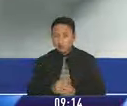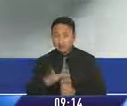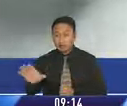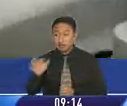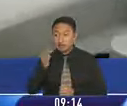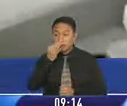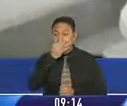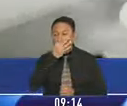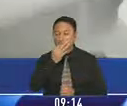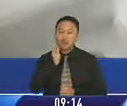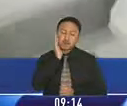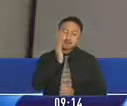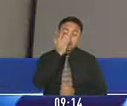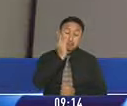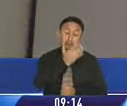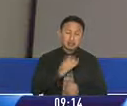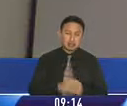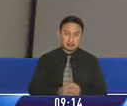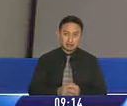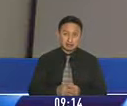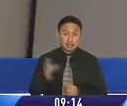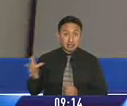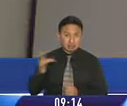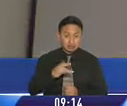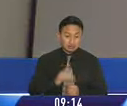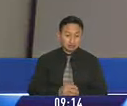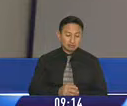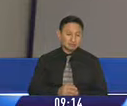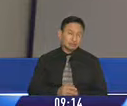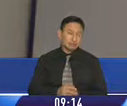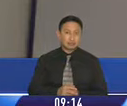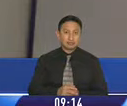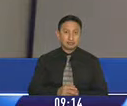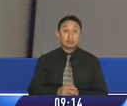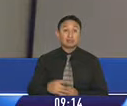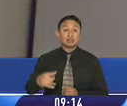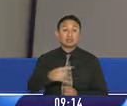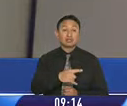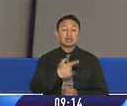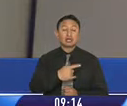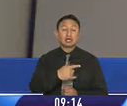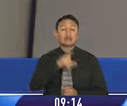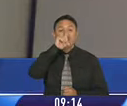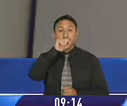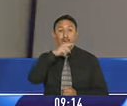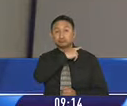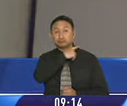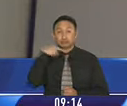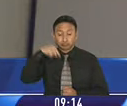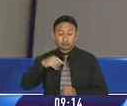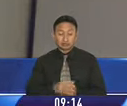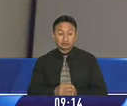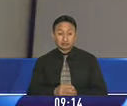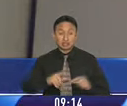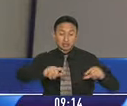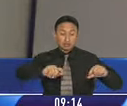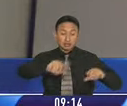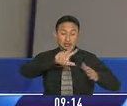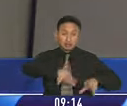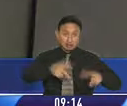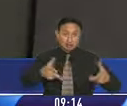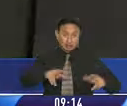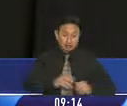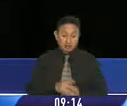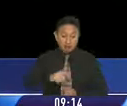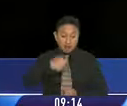manos hacia los ojos o hacia la boca. El consumo de proteína aviar y de proteína aviar, tanto de carnes y huevos, es